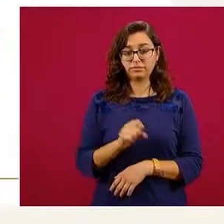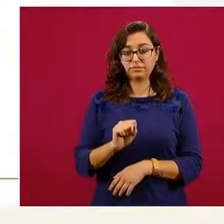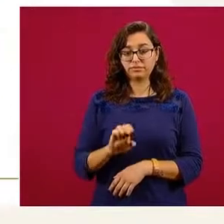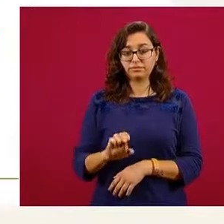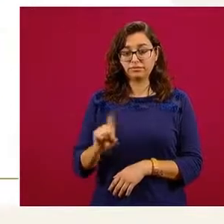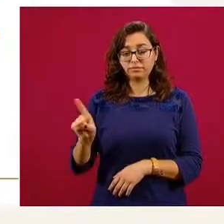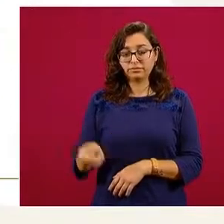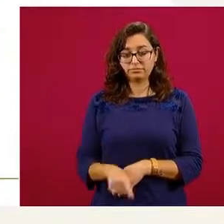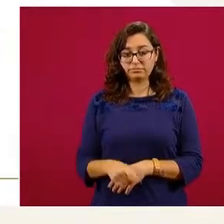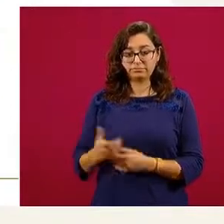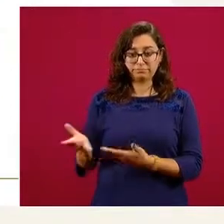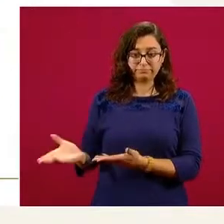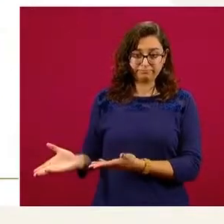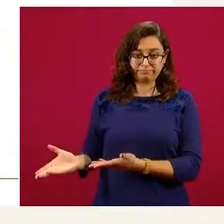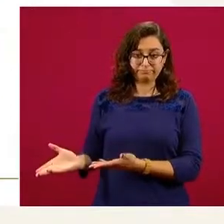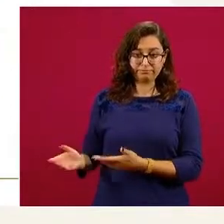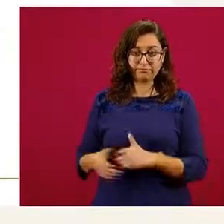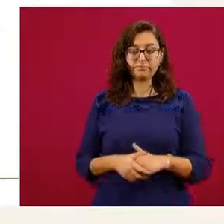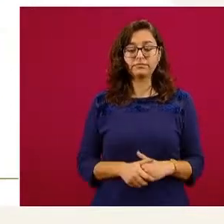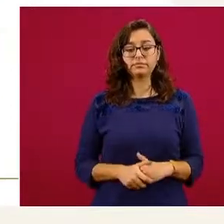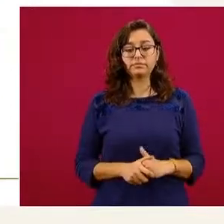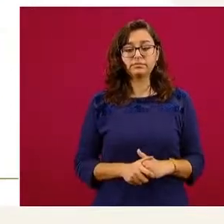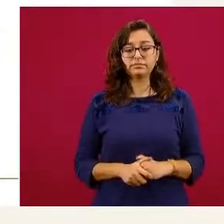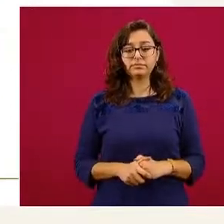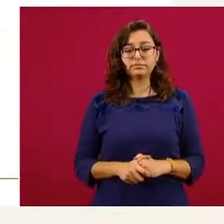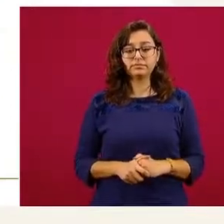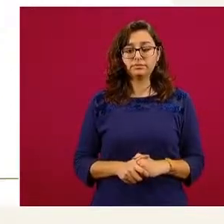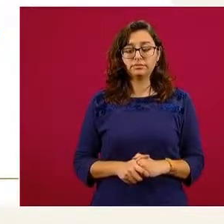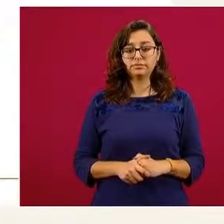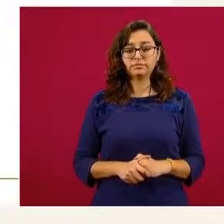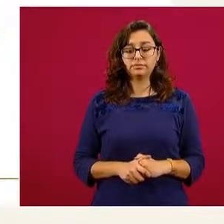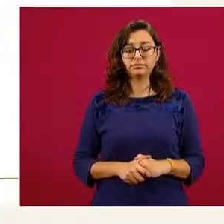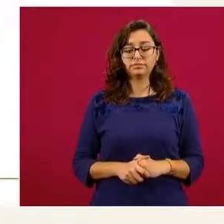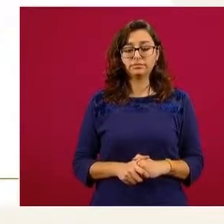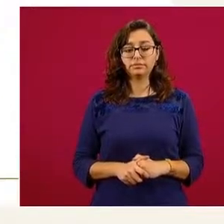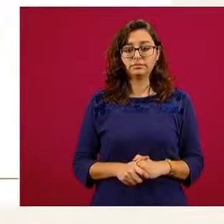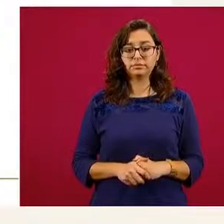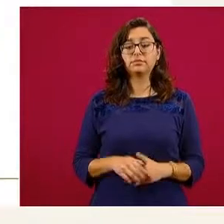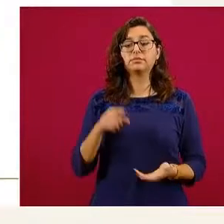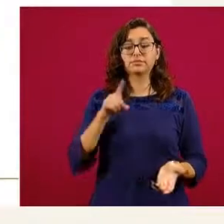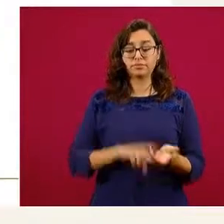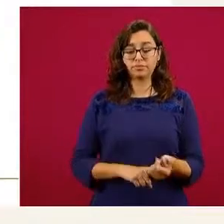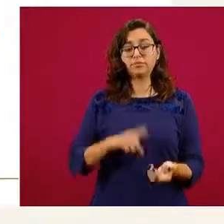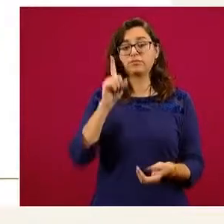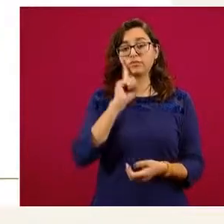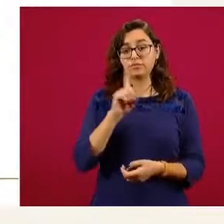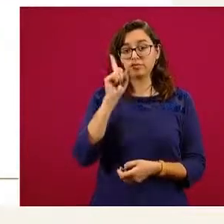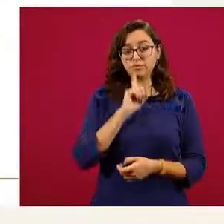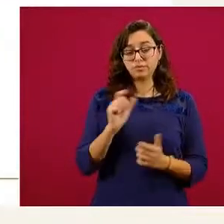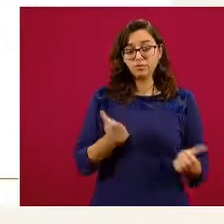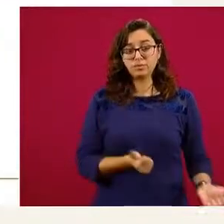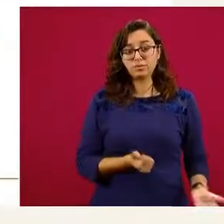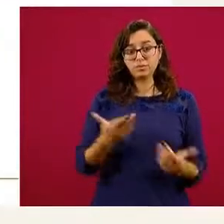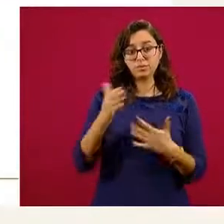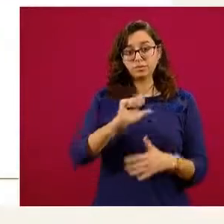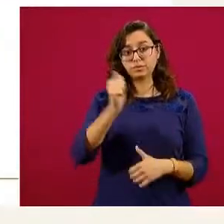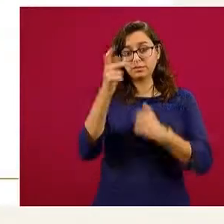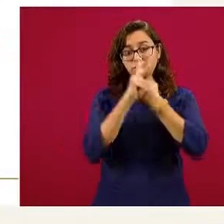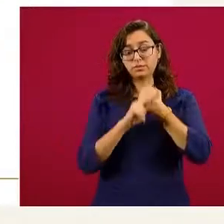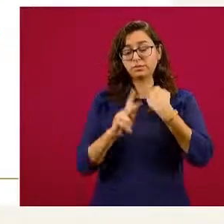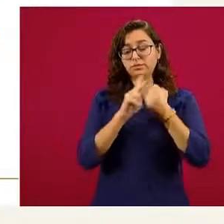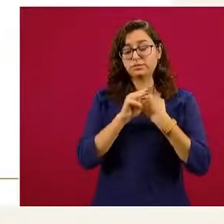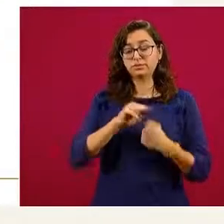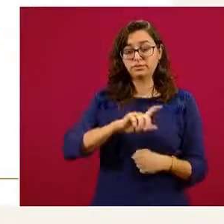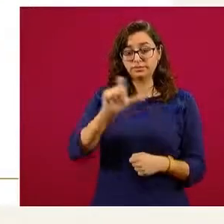www.gov.mx/SE de Secretaría de Economía. Ahí está la información de Mujer Export MX y el vínculo para el registro. Y bueno,